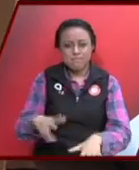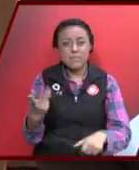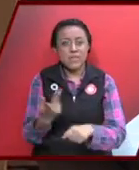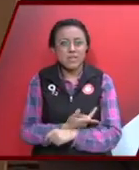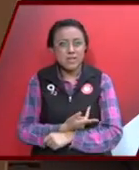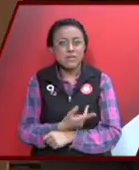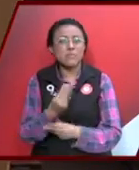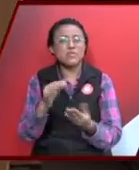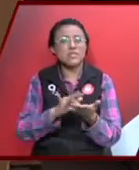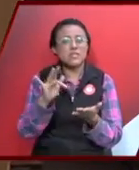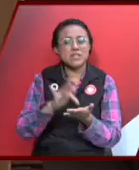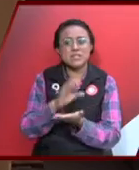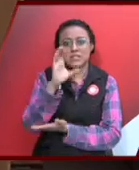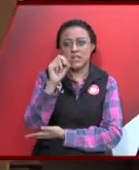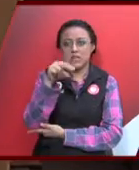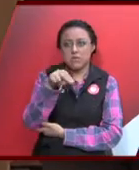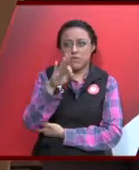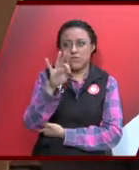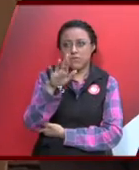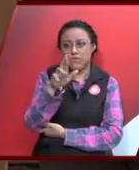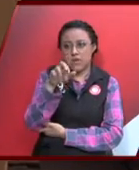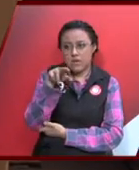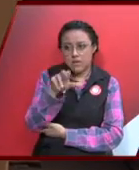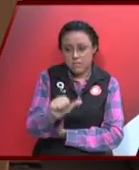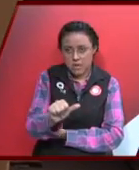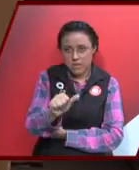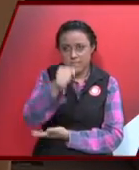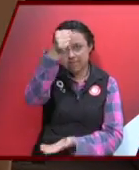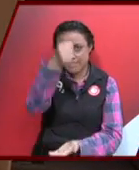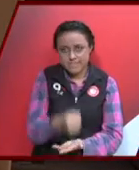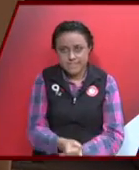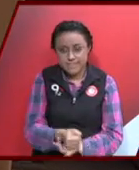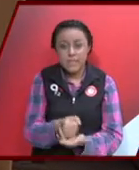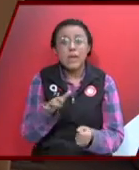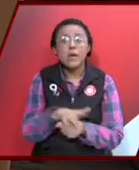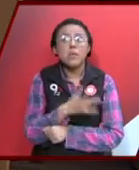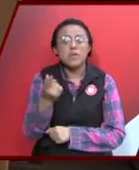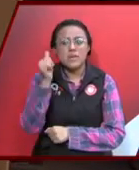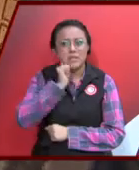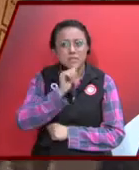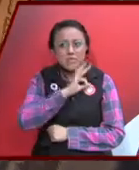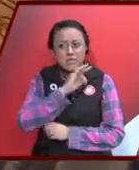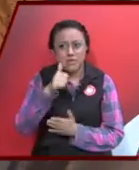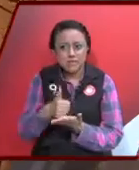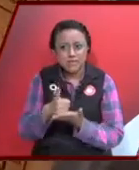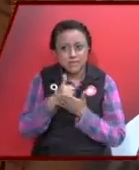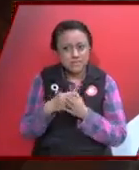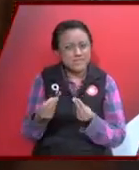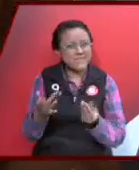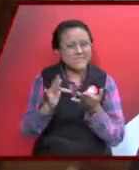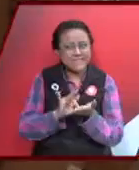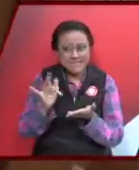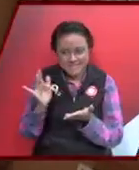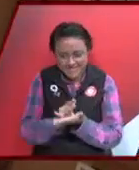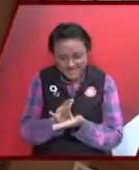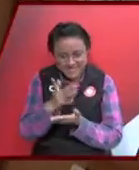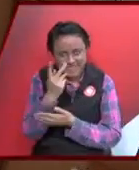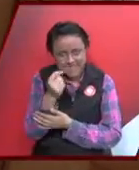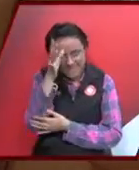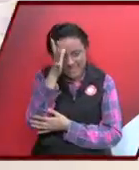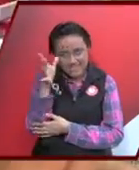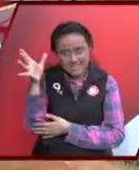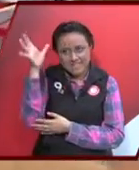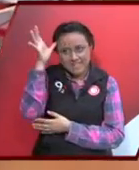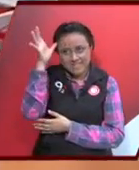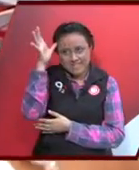gracias a Confarma y al programa de quien corresponda, que siempre nos están apoyando. Muchísimas gracias de verdad a TV Azteca. Es